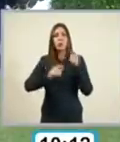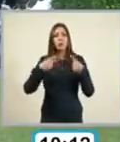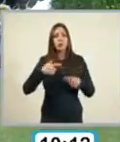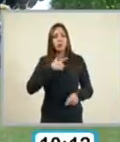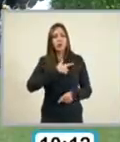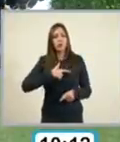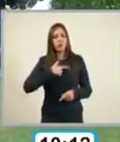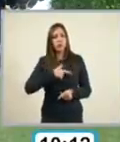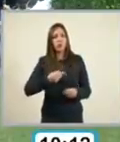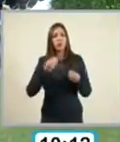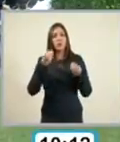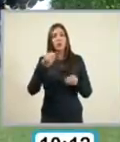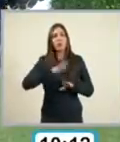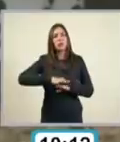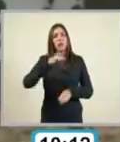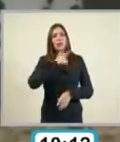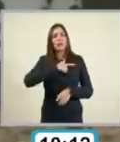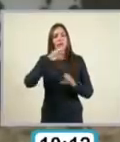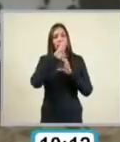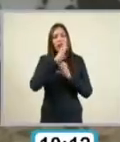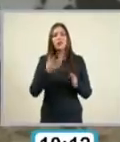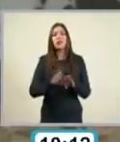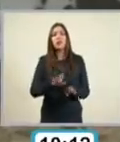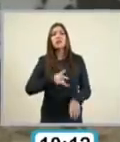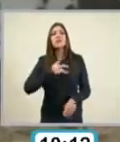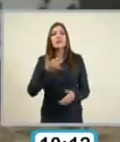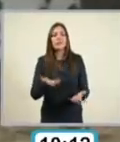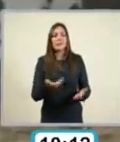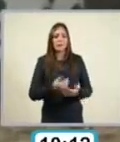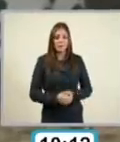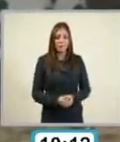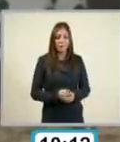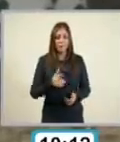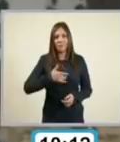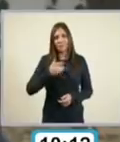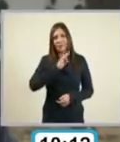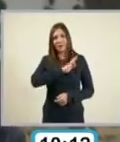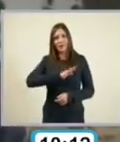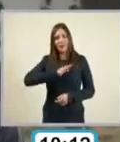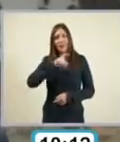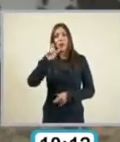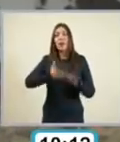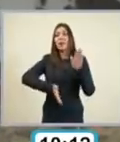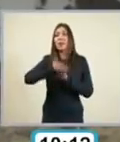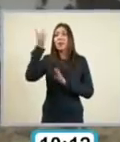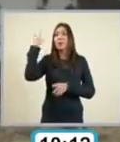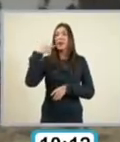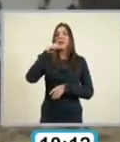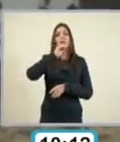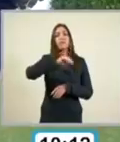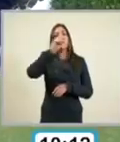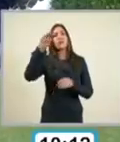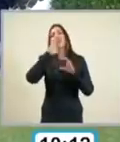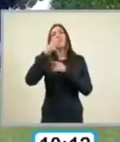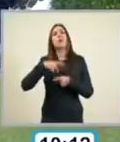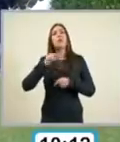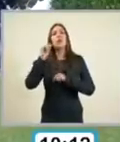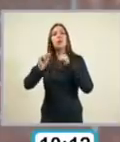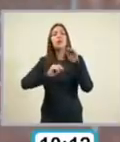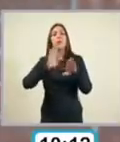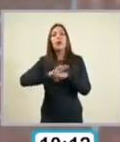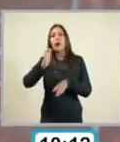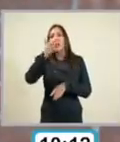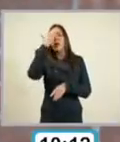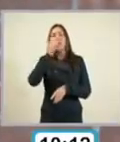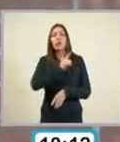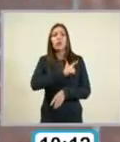sientes? Súper feliz, cada gira que hacemos tenemos más y más seguidores. fans. Sí, Ajá. claro, estamos muy contentos con esa parte. Y bueno, cuéntanos de tu